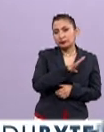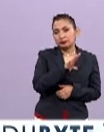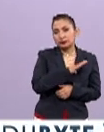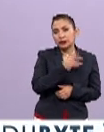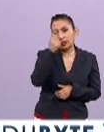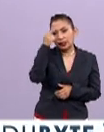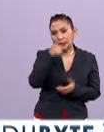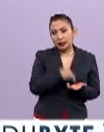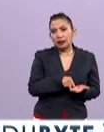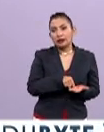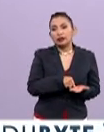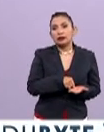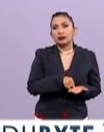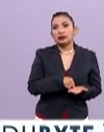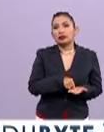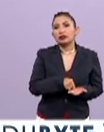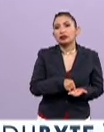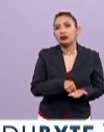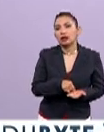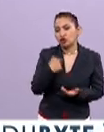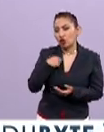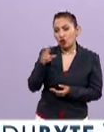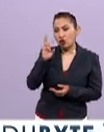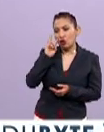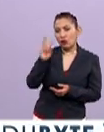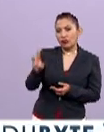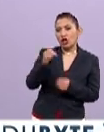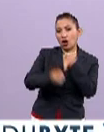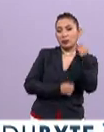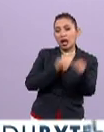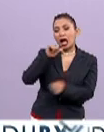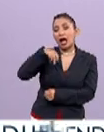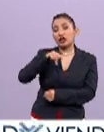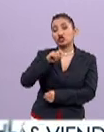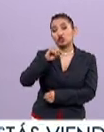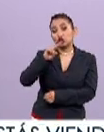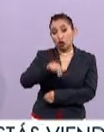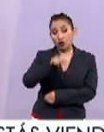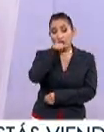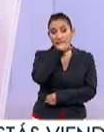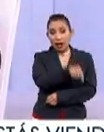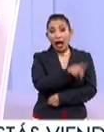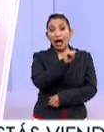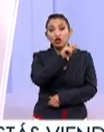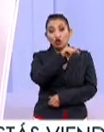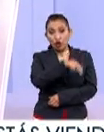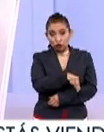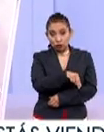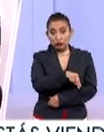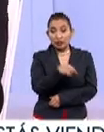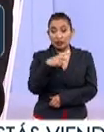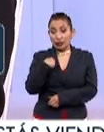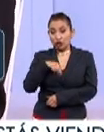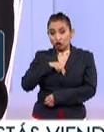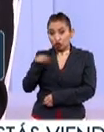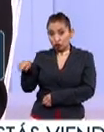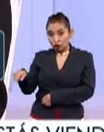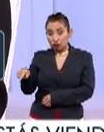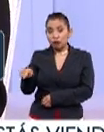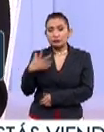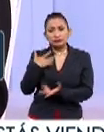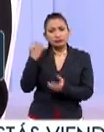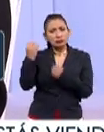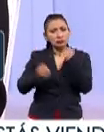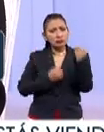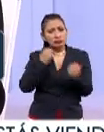creo que es. Yo ya vi la obra de Antón, y tanto como la de Antón como la de nosotros,